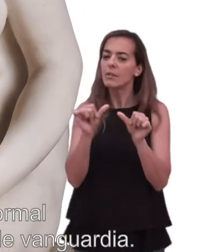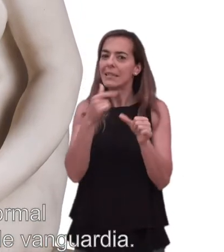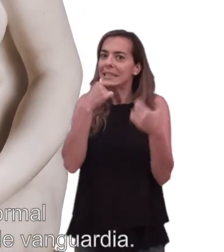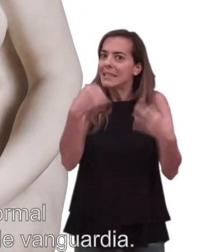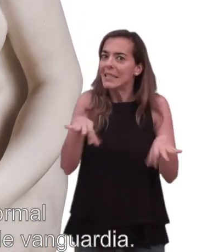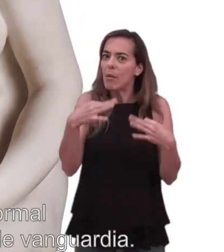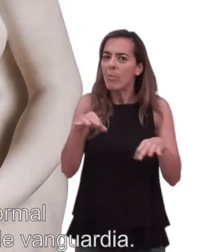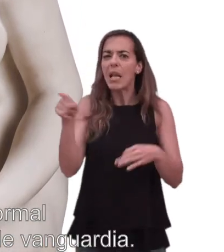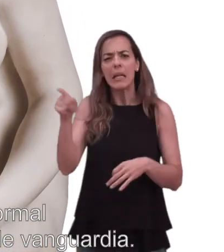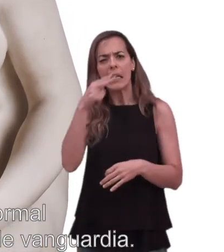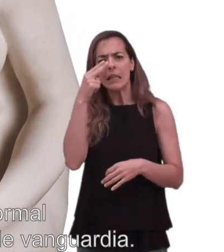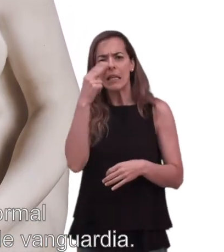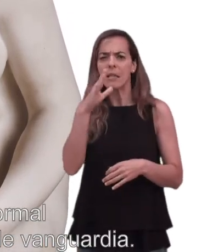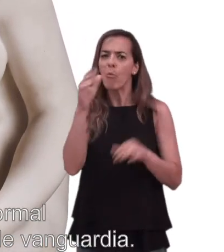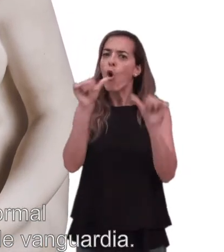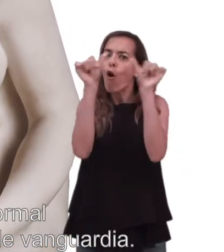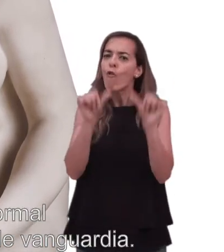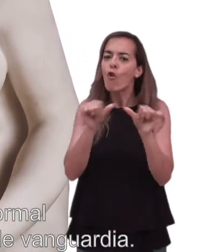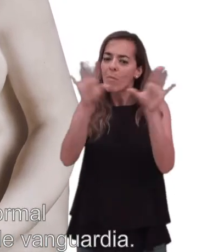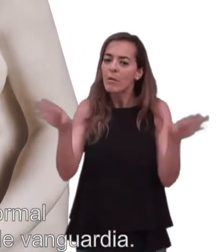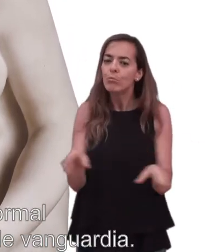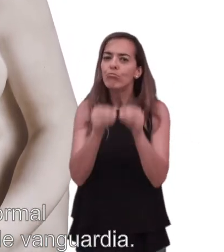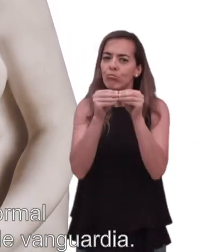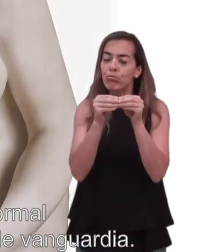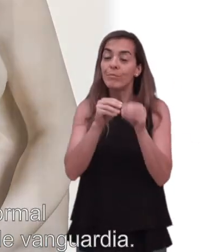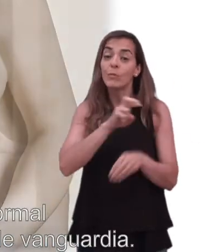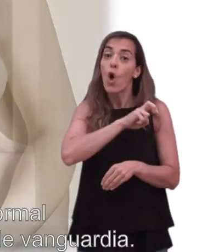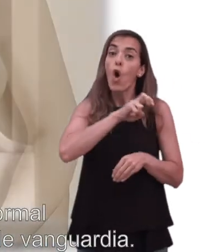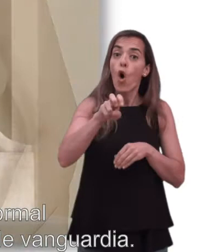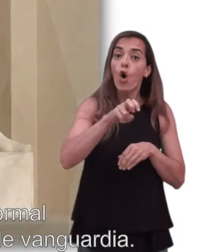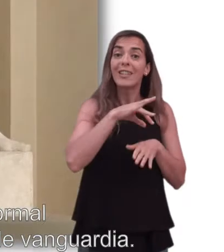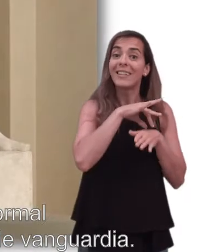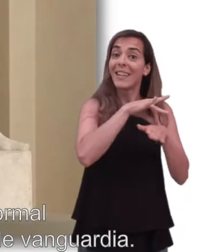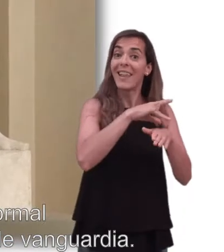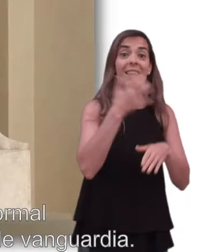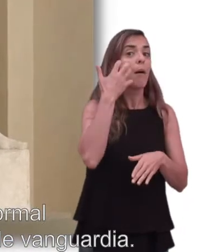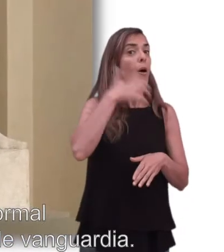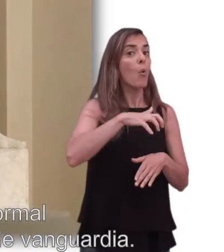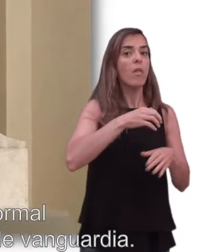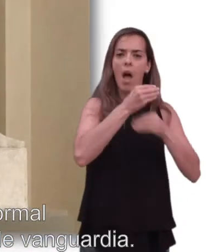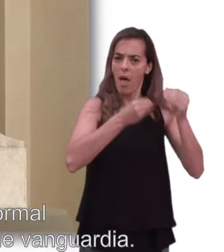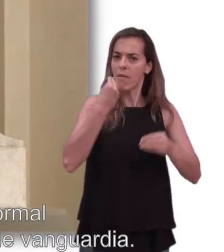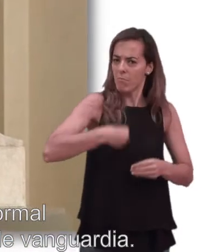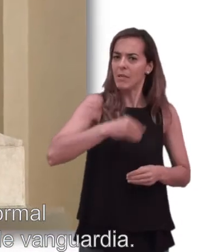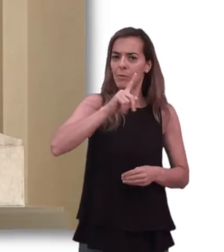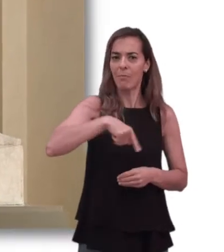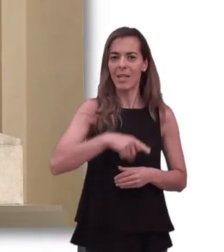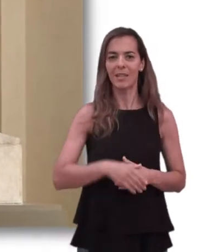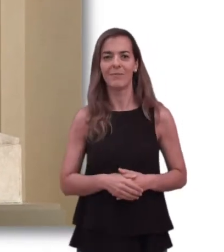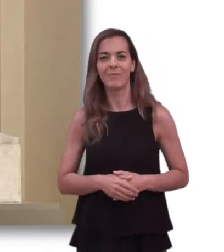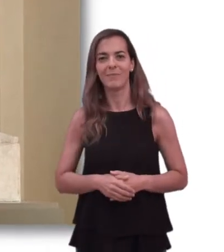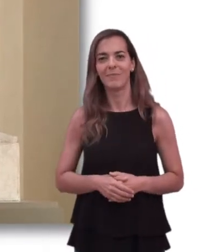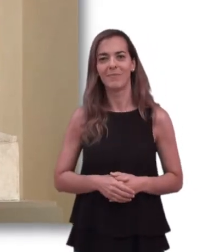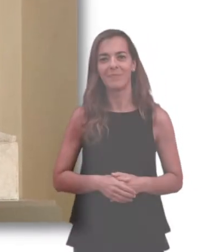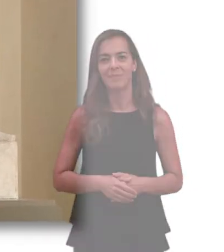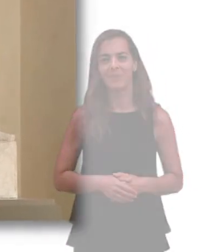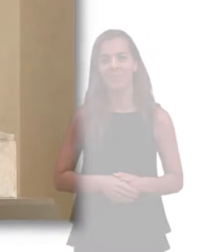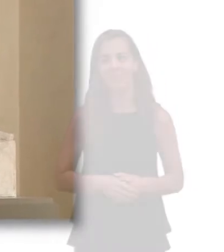interés hacia la síntesis formal que cultivan también otras tendencias de vanguardia.